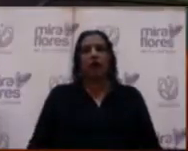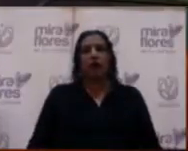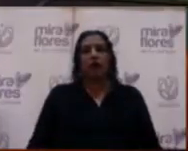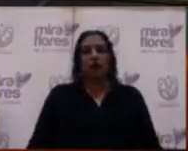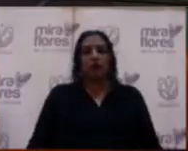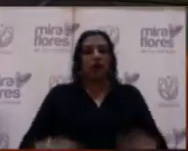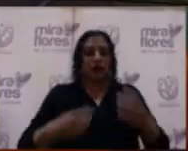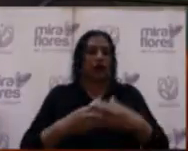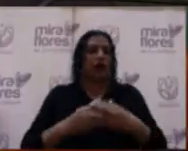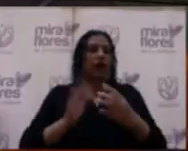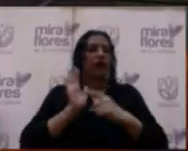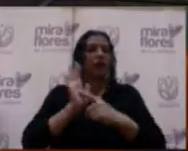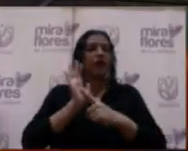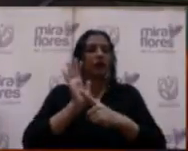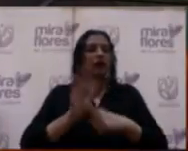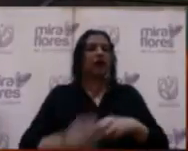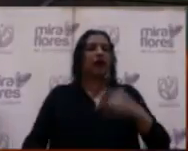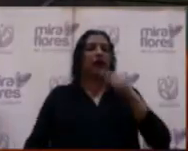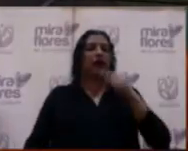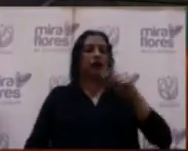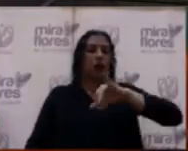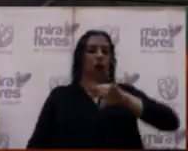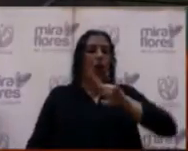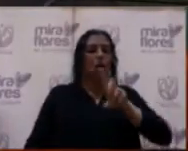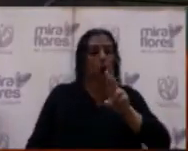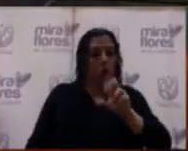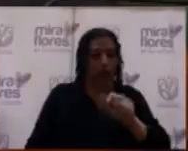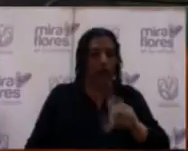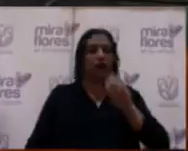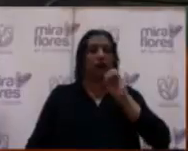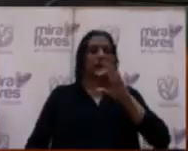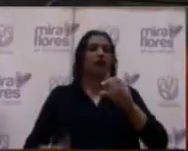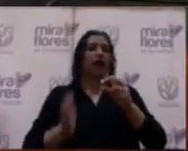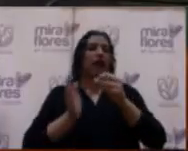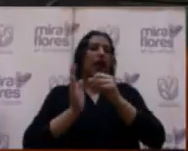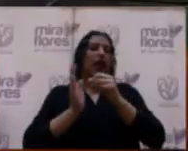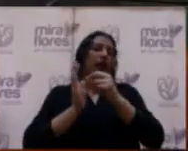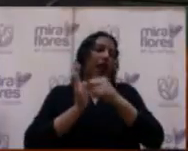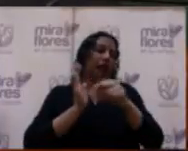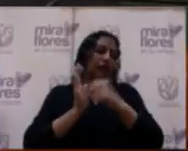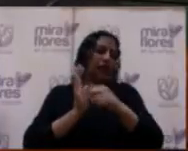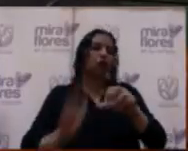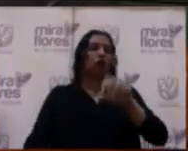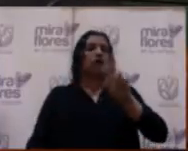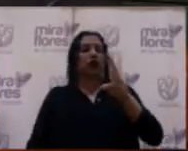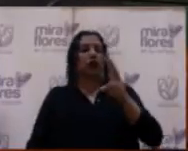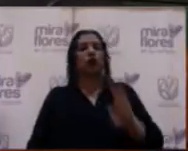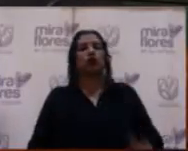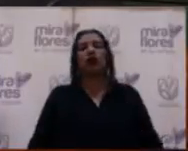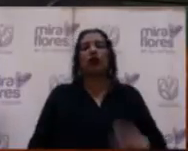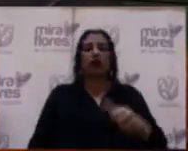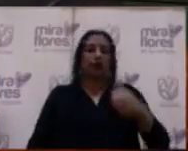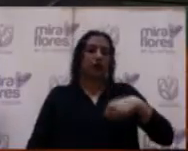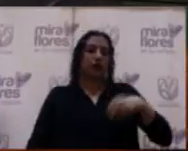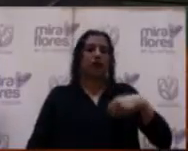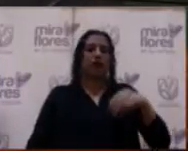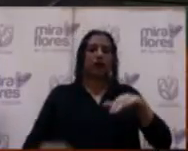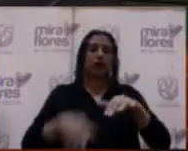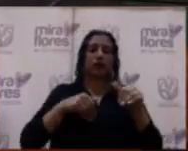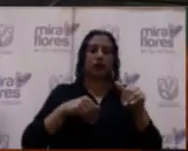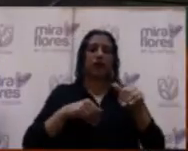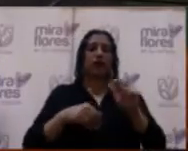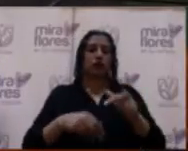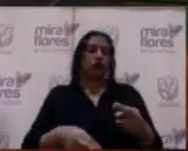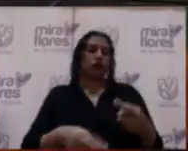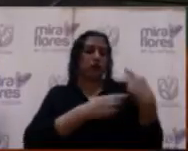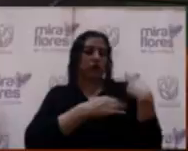Precisar que la presentación de la declaración jurada o a que se refiere el artículo segundo de la presente ordenanza no exime a la Municipalidad de Miraflores de su